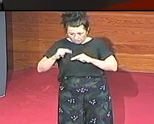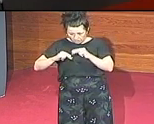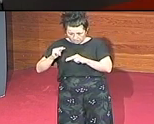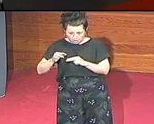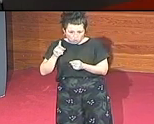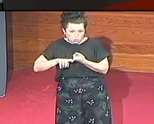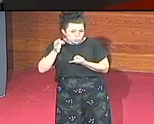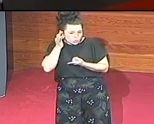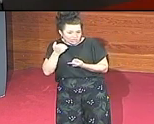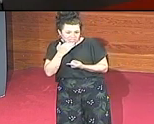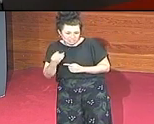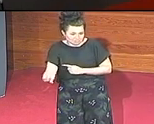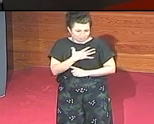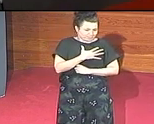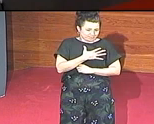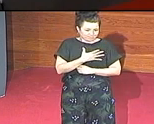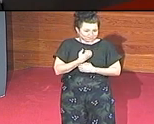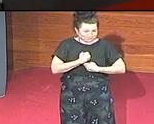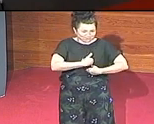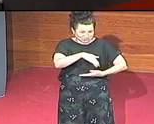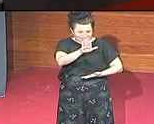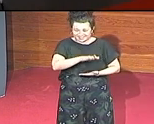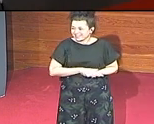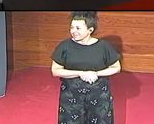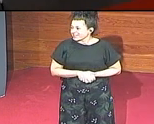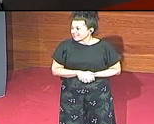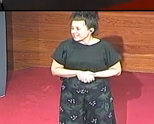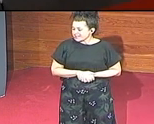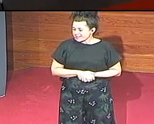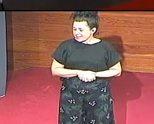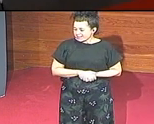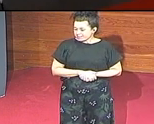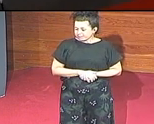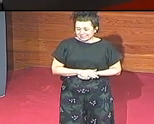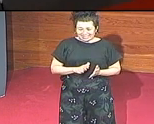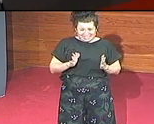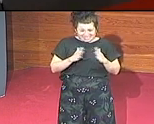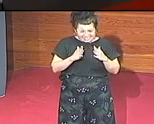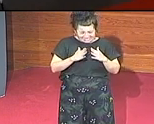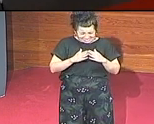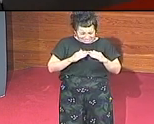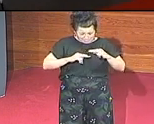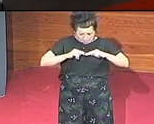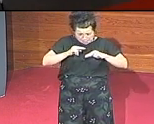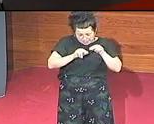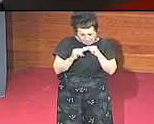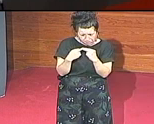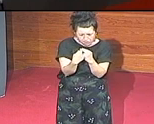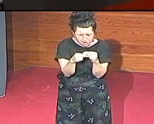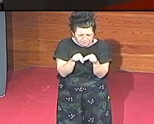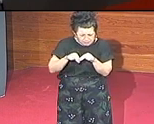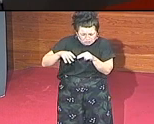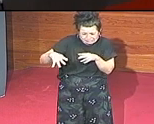echa es una maqueta en casa con un montón de parafernalia de tierra y